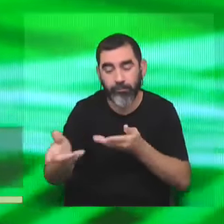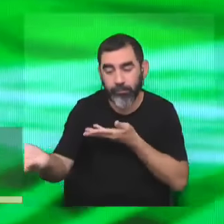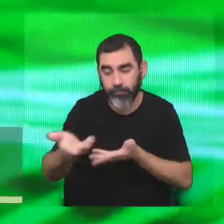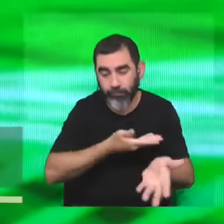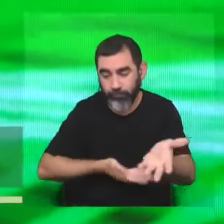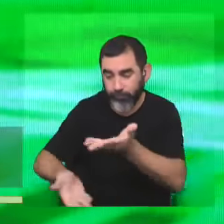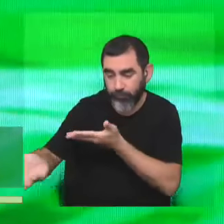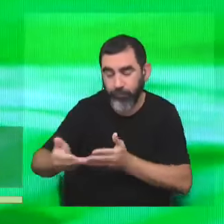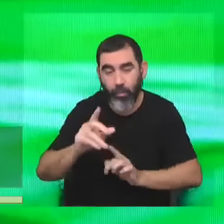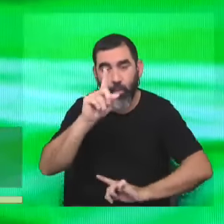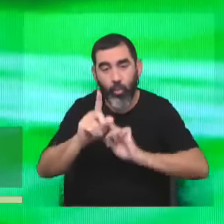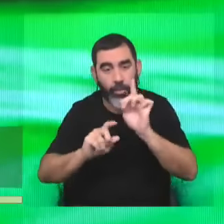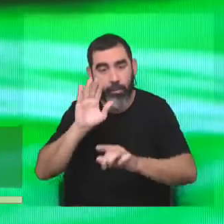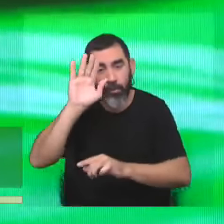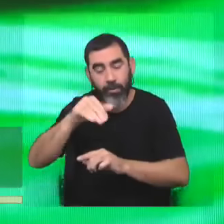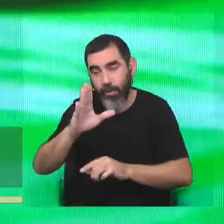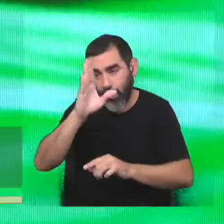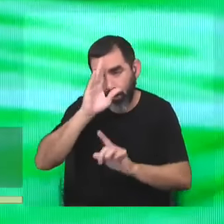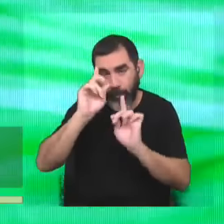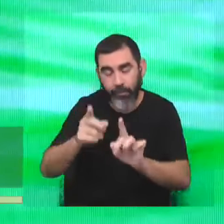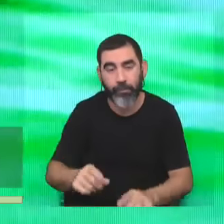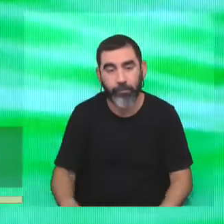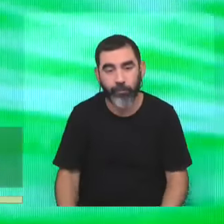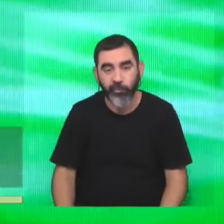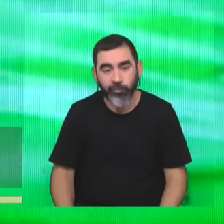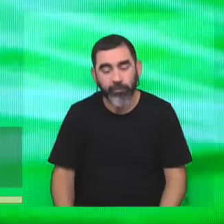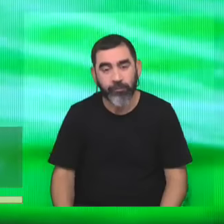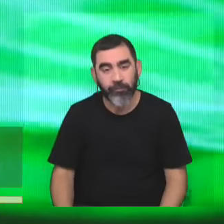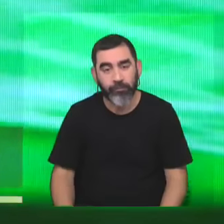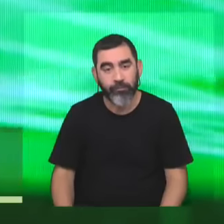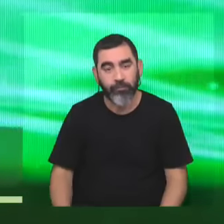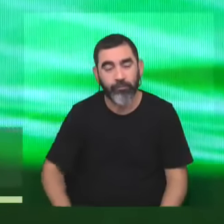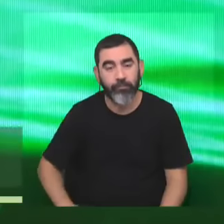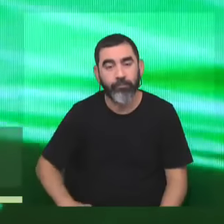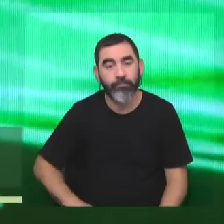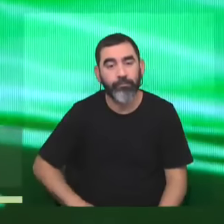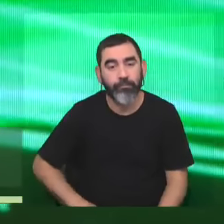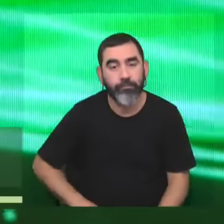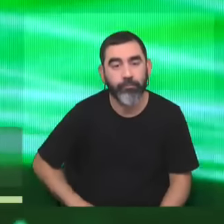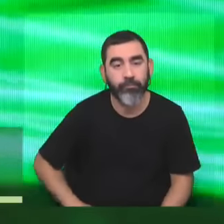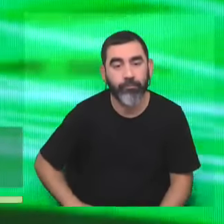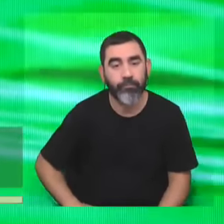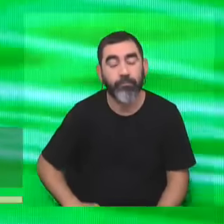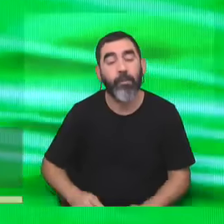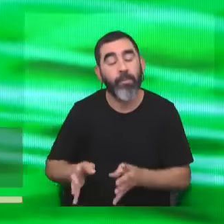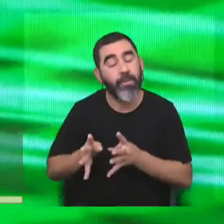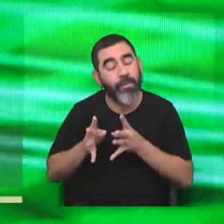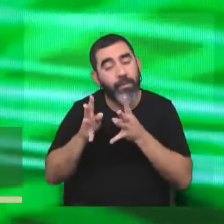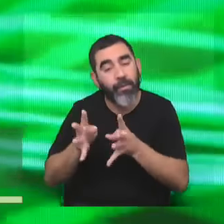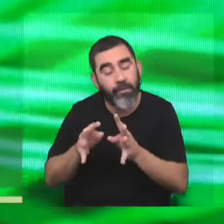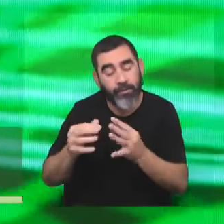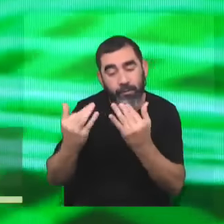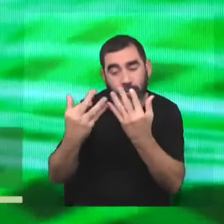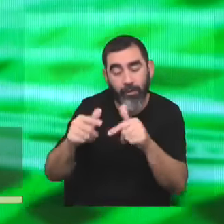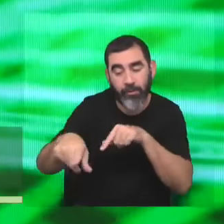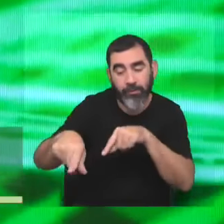generemos con la udelar poder aprender también nosotras Eso por un lado y por otro lado e Me parece que sí que el desafío es seguir articulándose